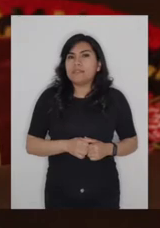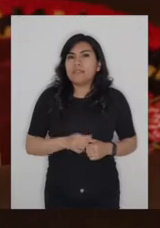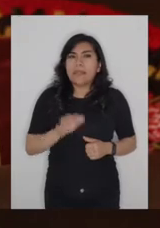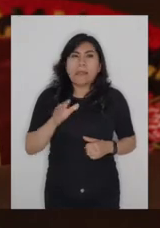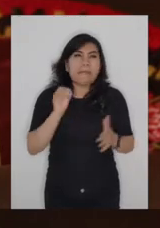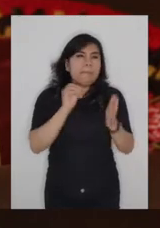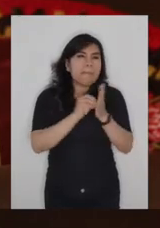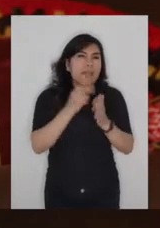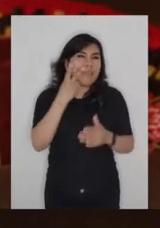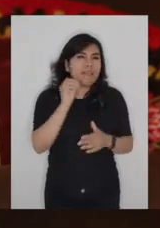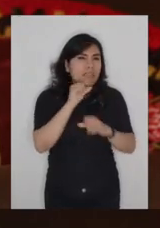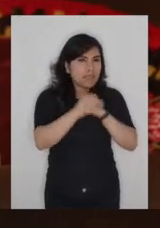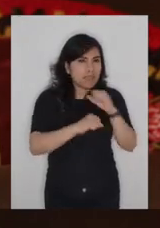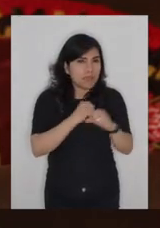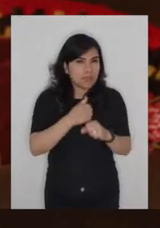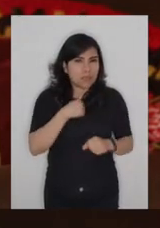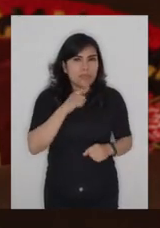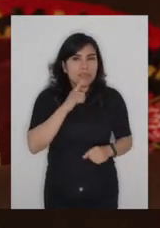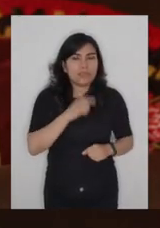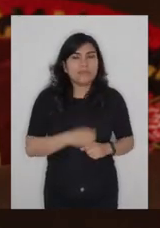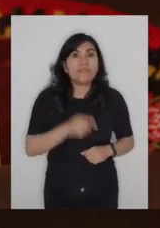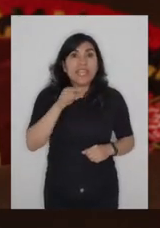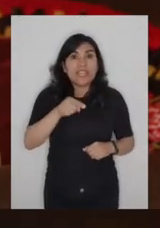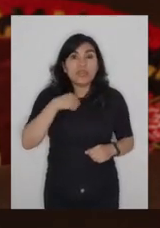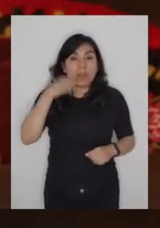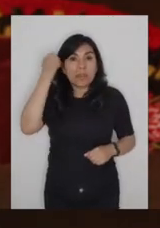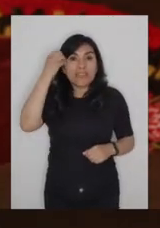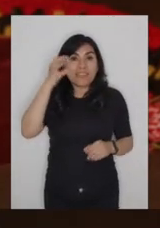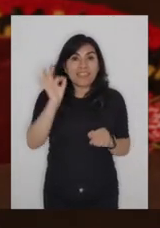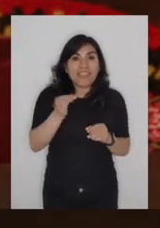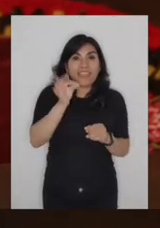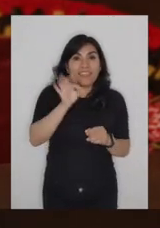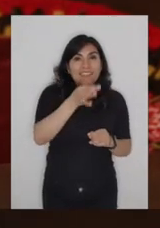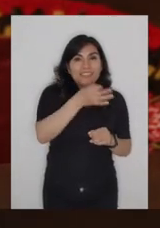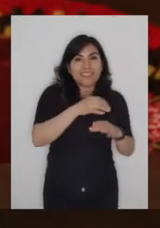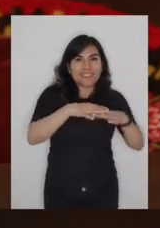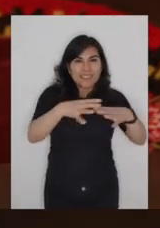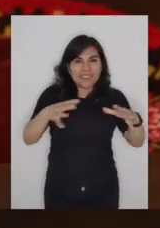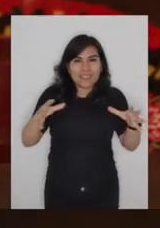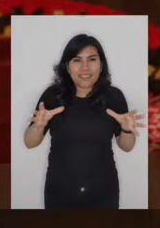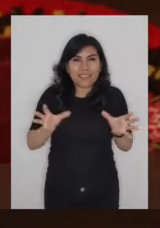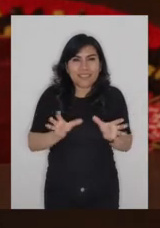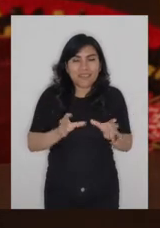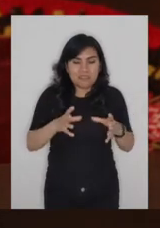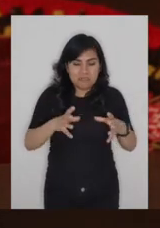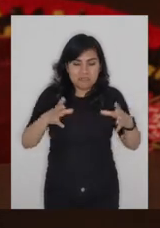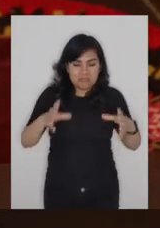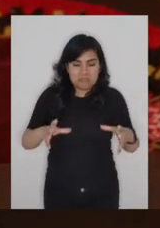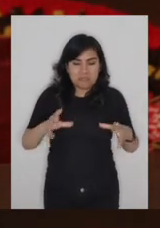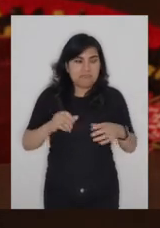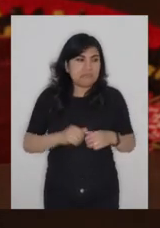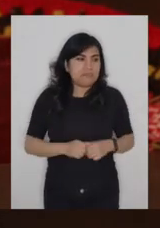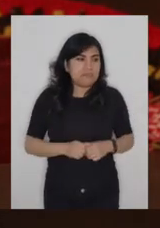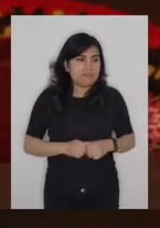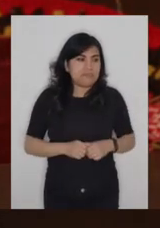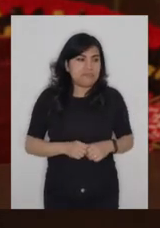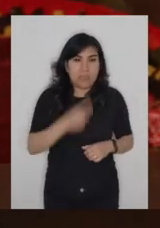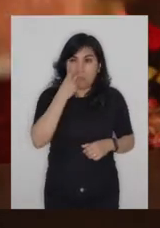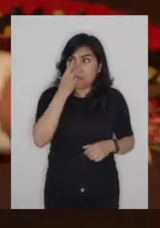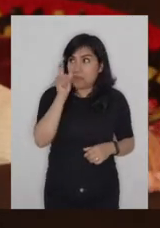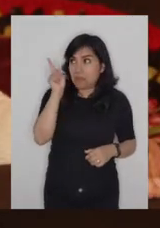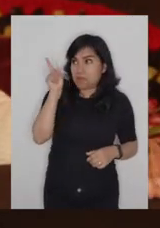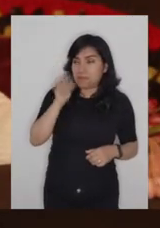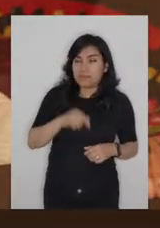como más de 20 años. Y ahí aprendí a tejer canastos. Y este punto lo aprendí después. No, ese de